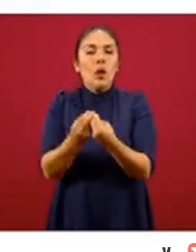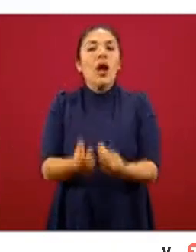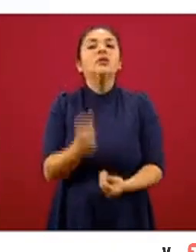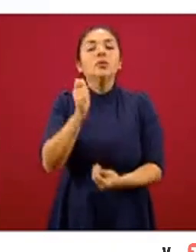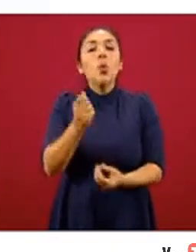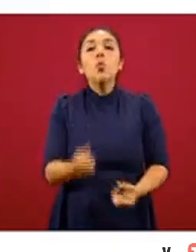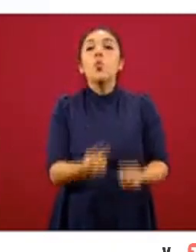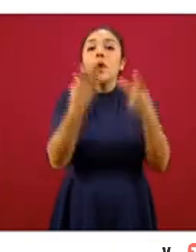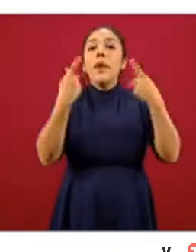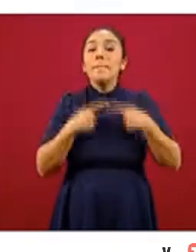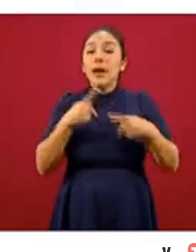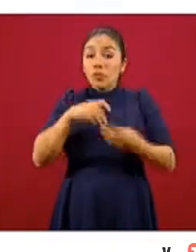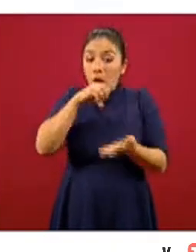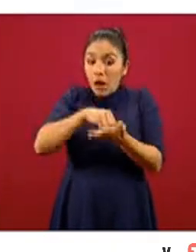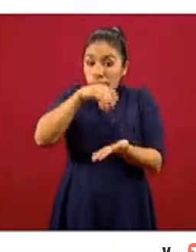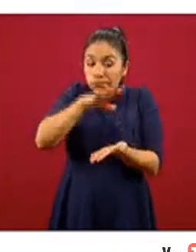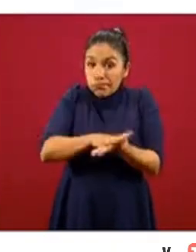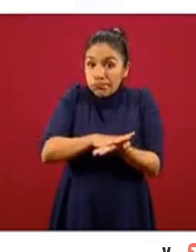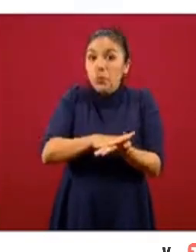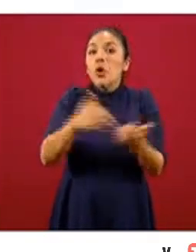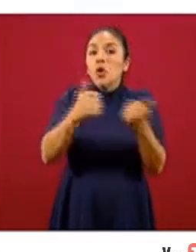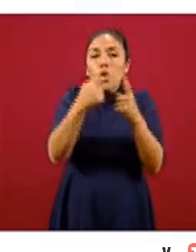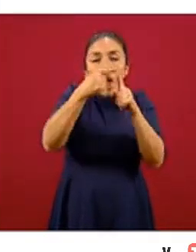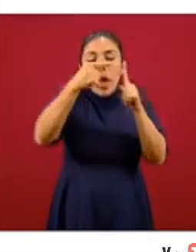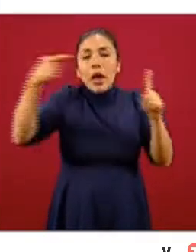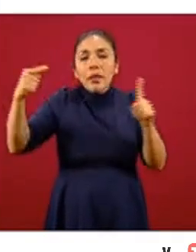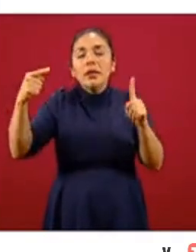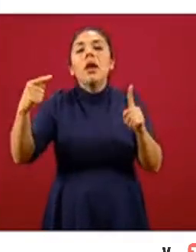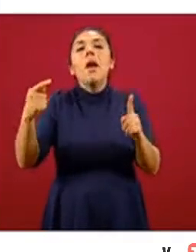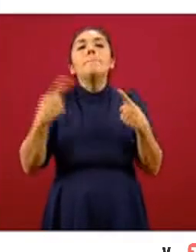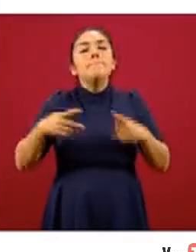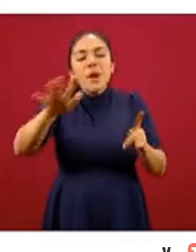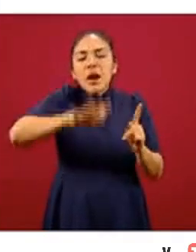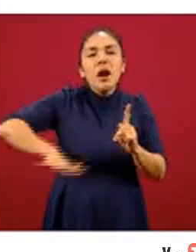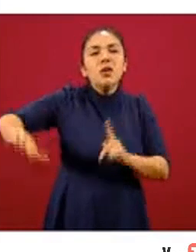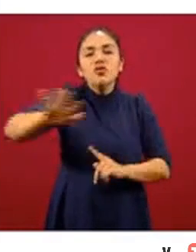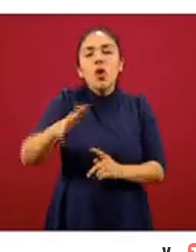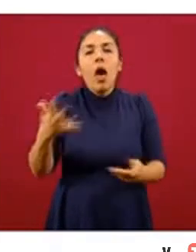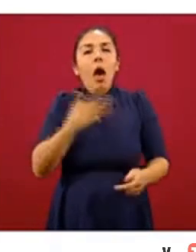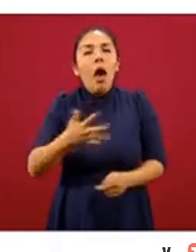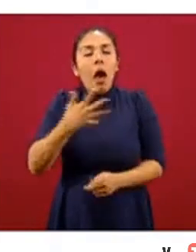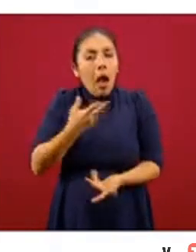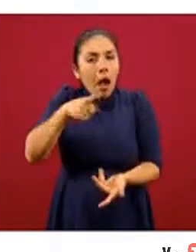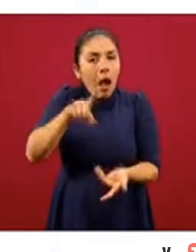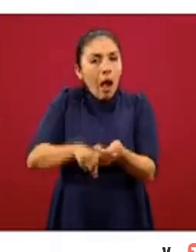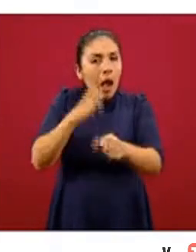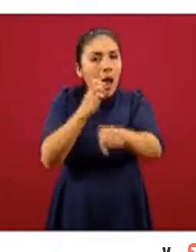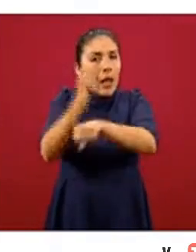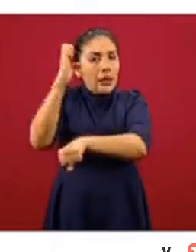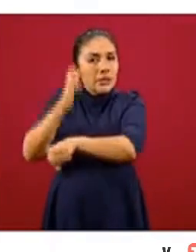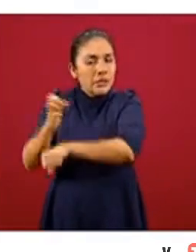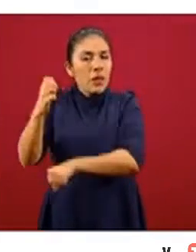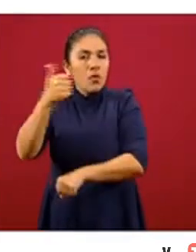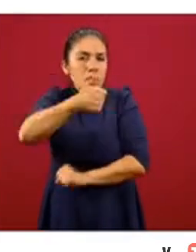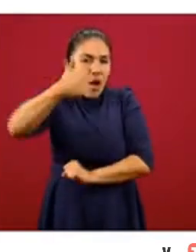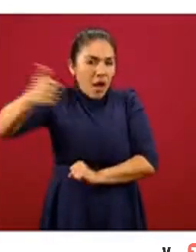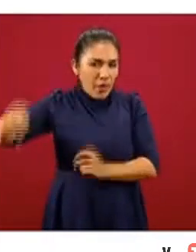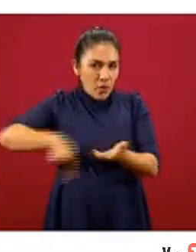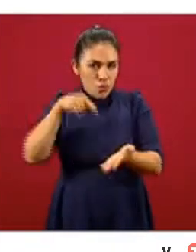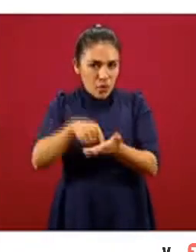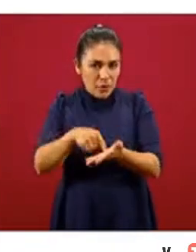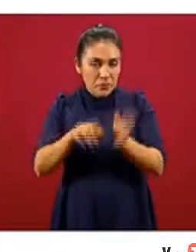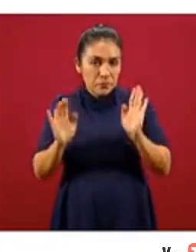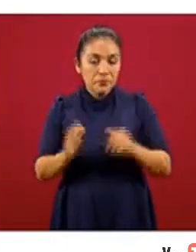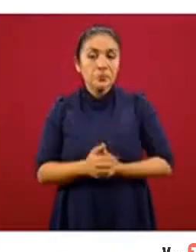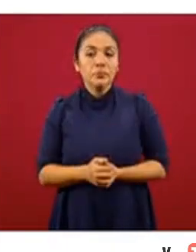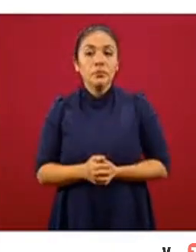casos registrados divididos entre la población que existe registrada en cada entidad federativa.